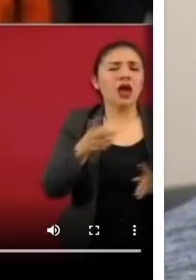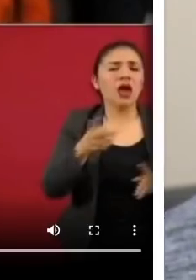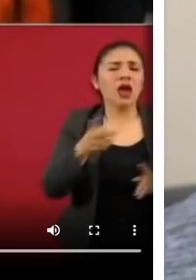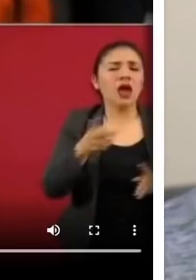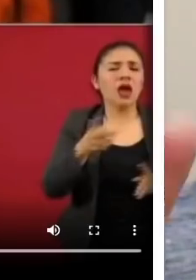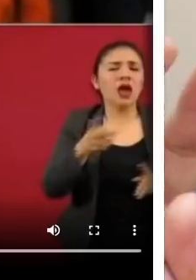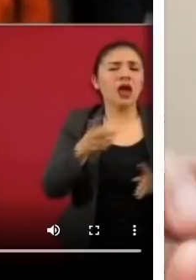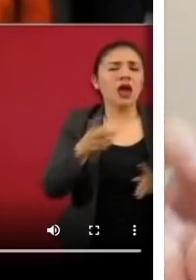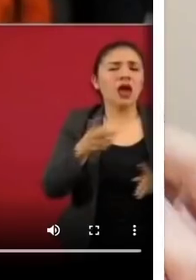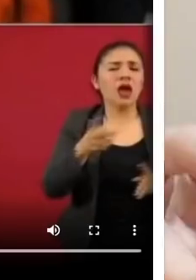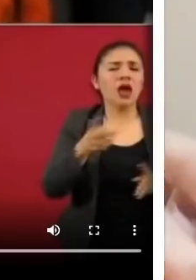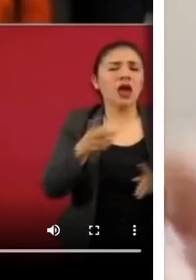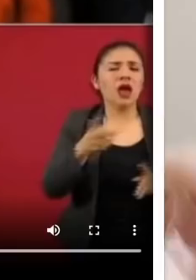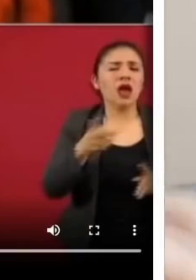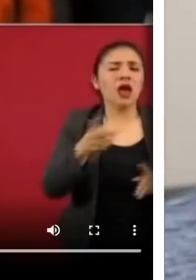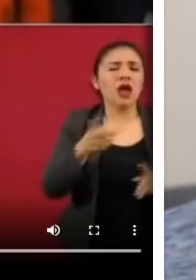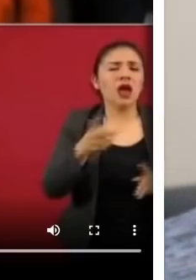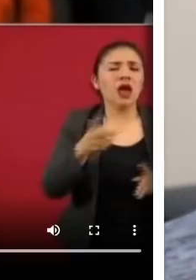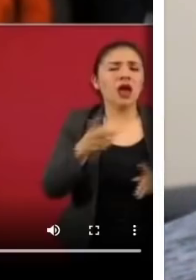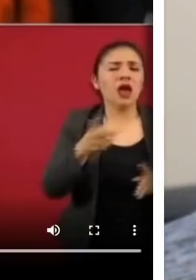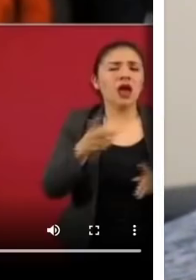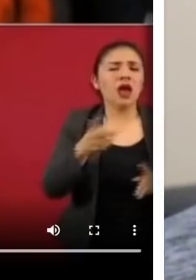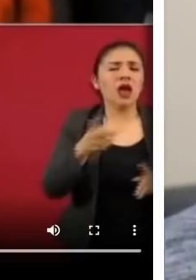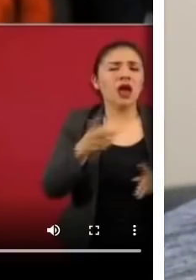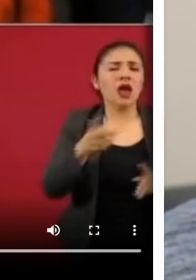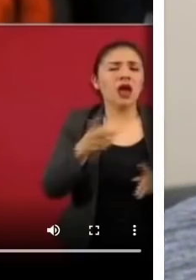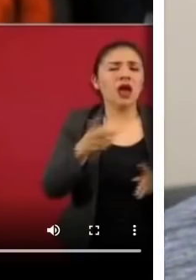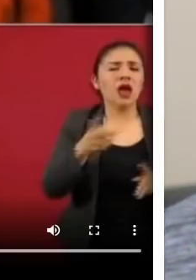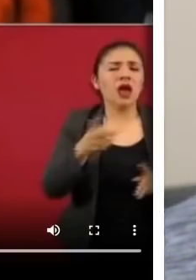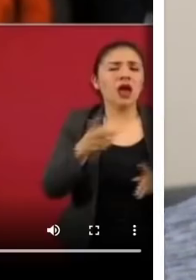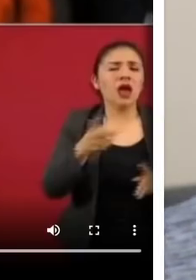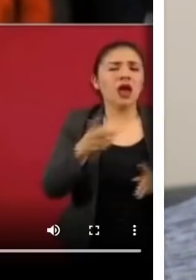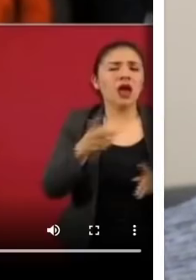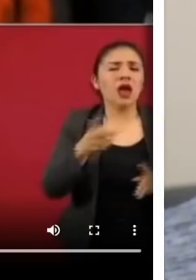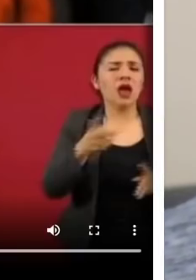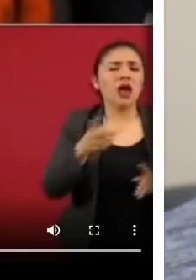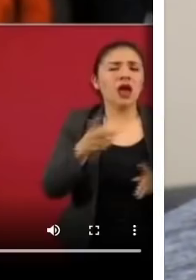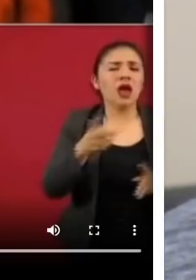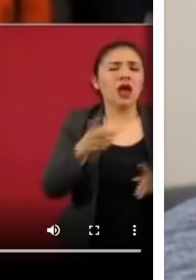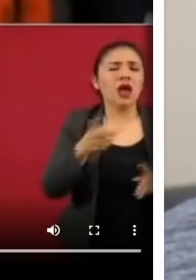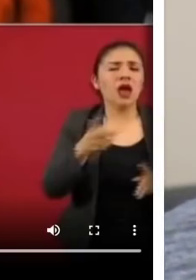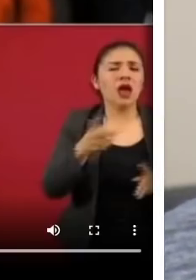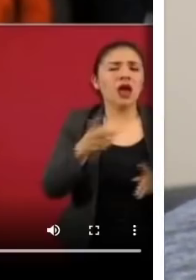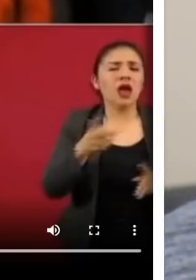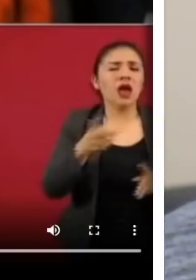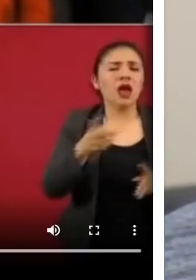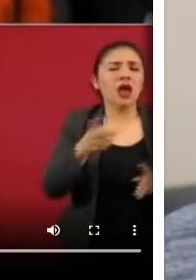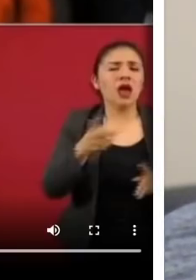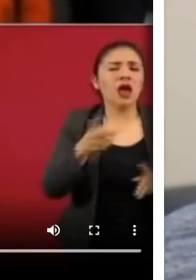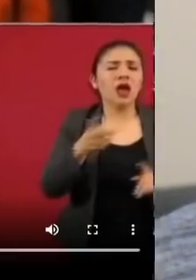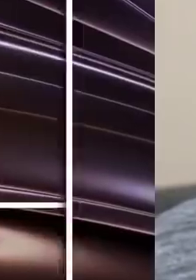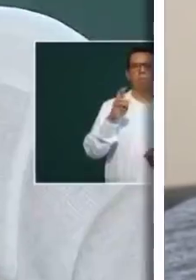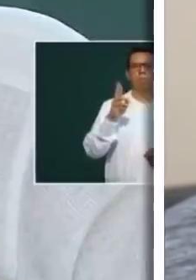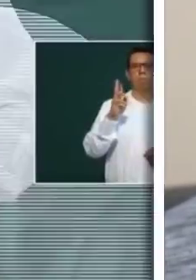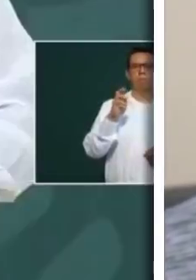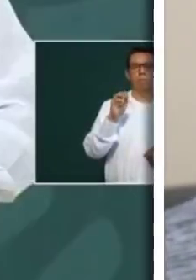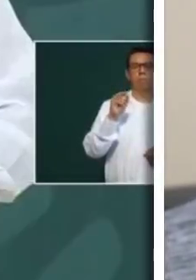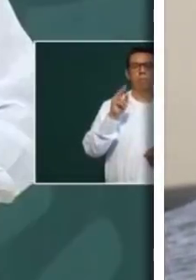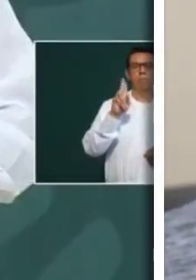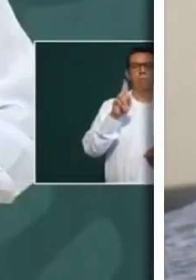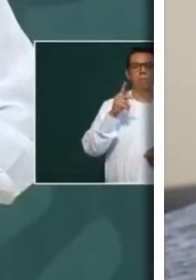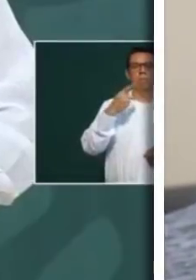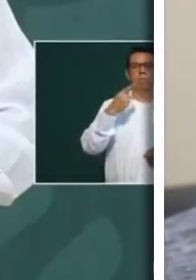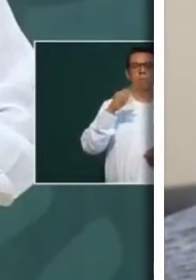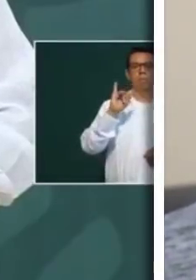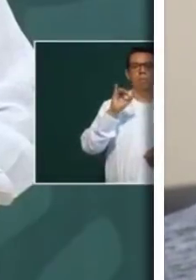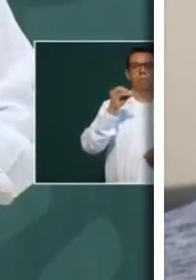preguntas esto es entre comillas sembrando preguntas a través de estos reporteros tanto así que ya incluso a través